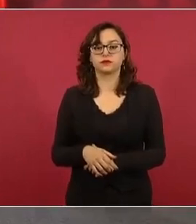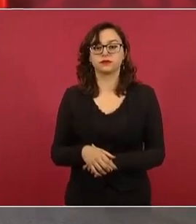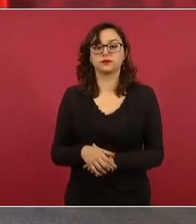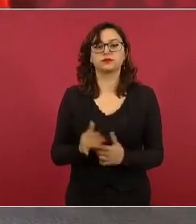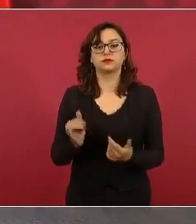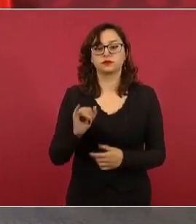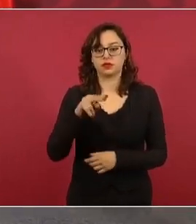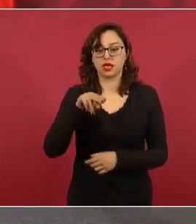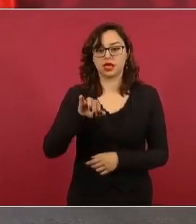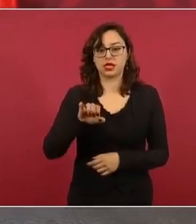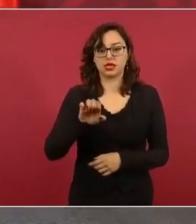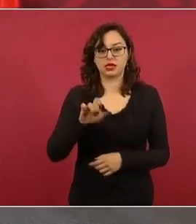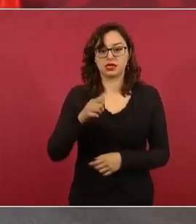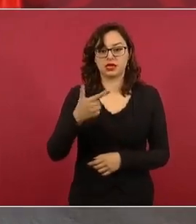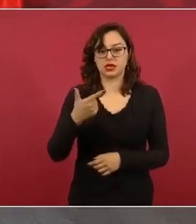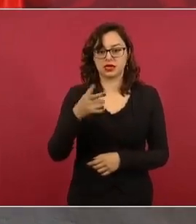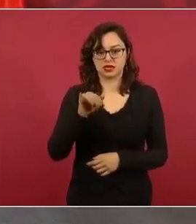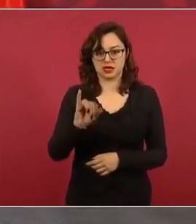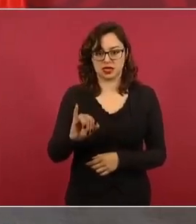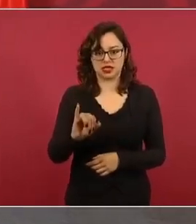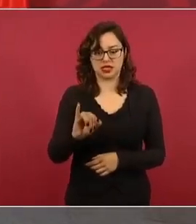del INEGI. A ver.